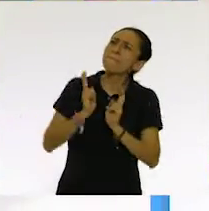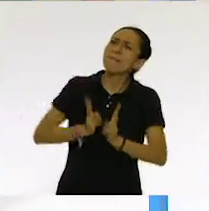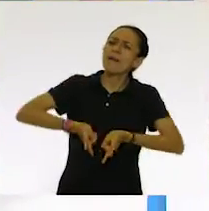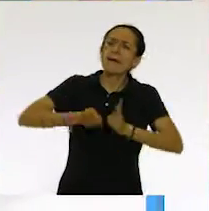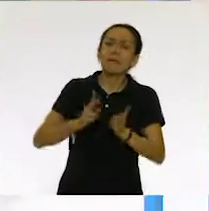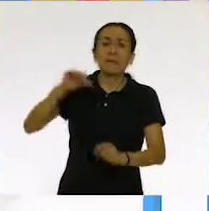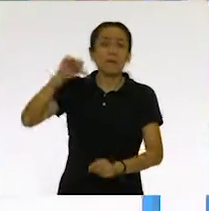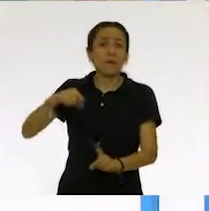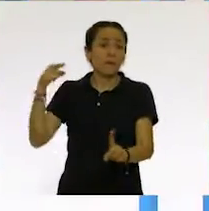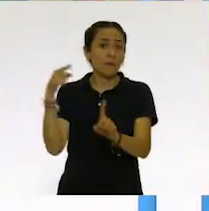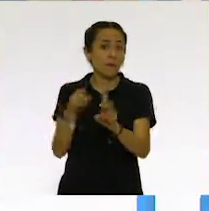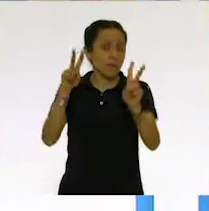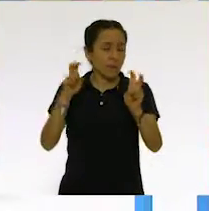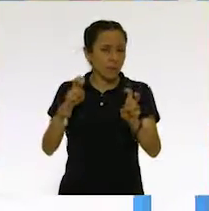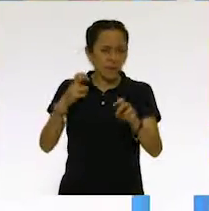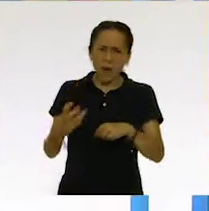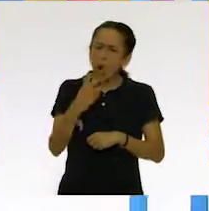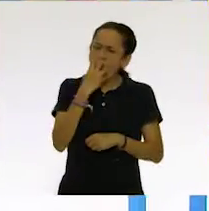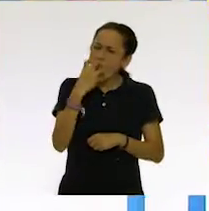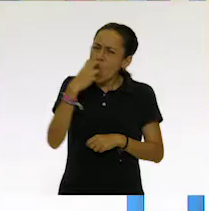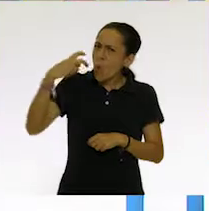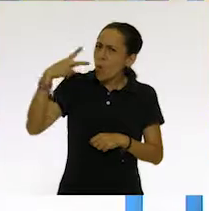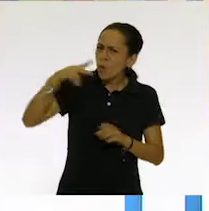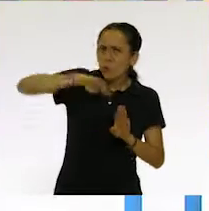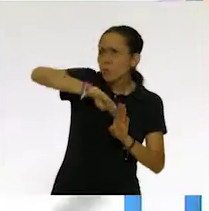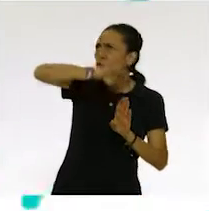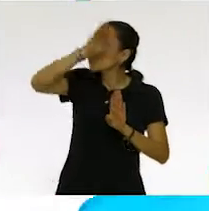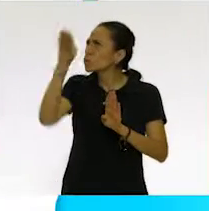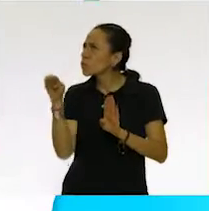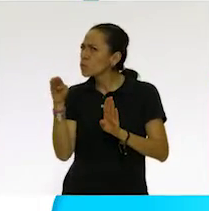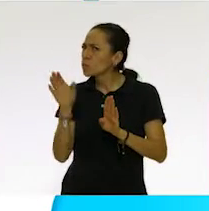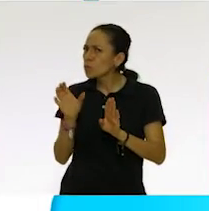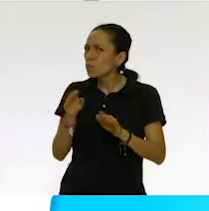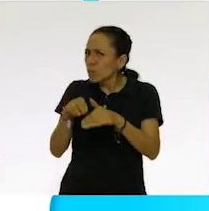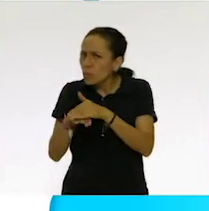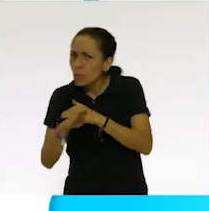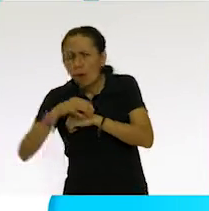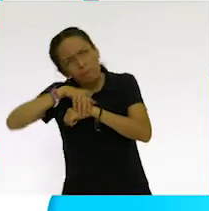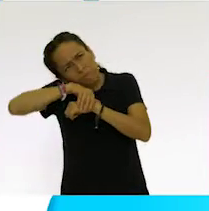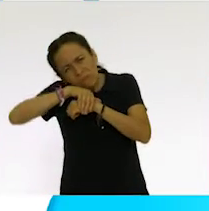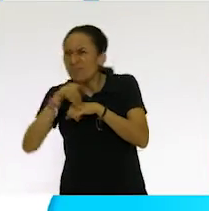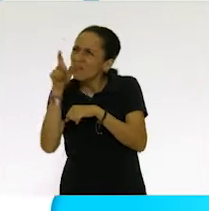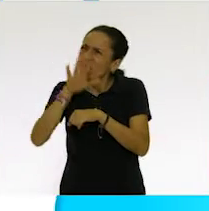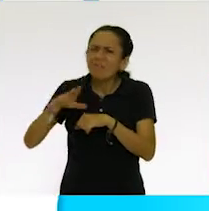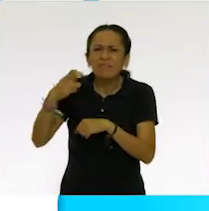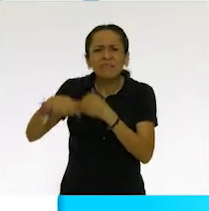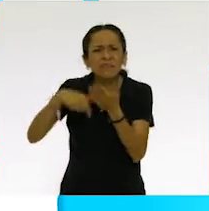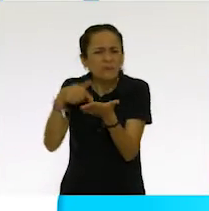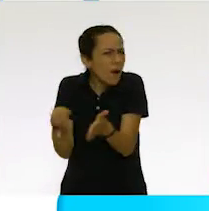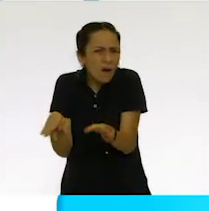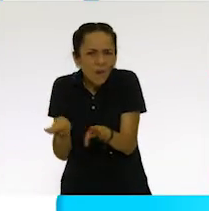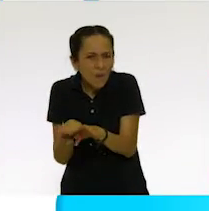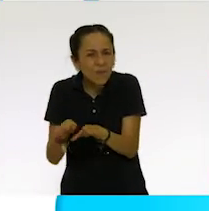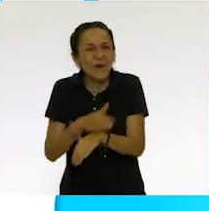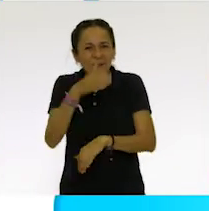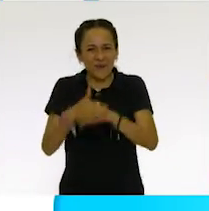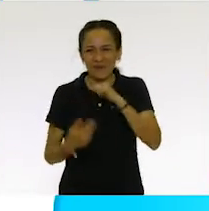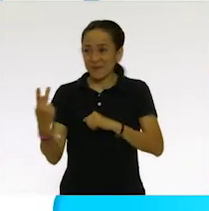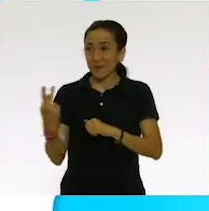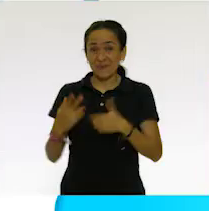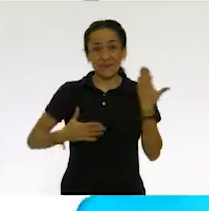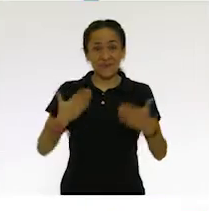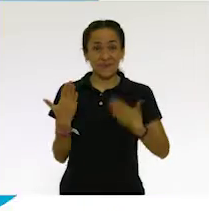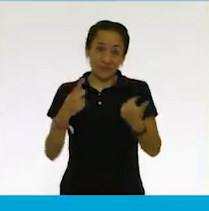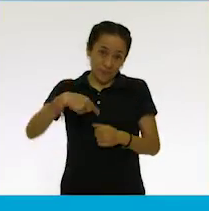oso? Espero que lo hayan disfrutado tanto como nosotros. Y ahora continuamos aquí en Aprende en